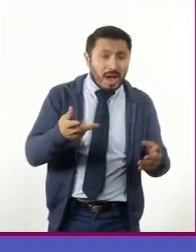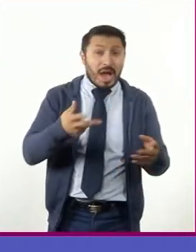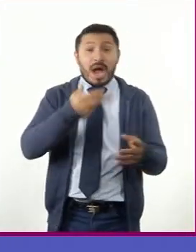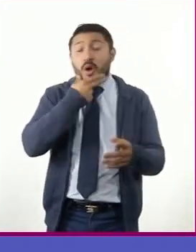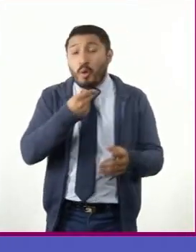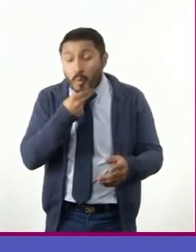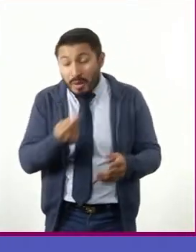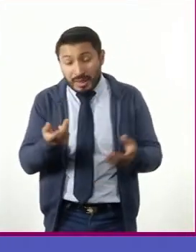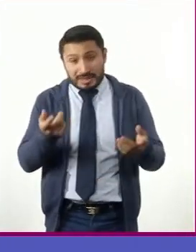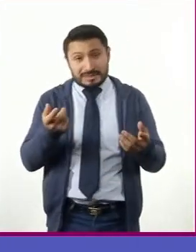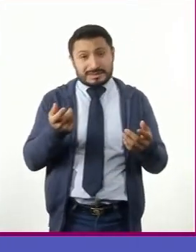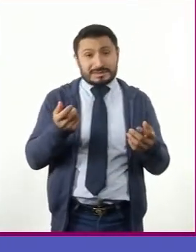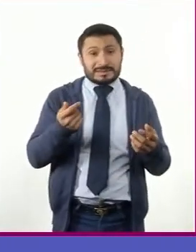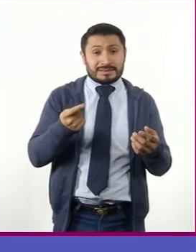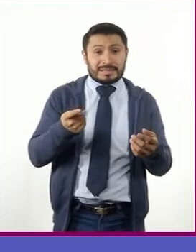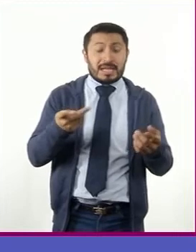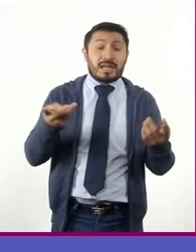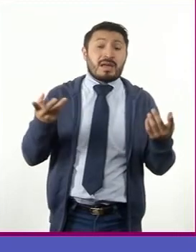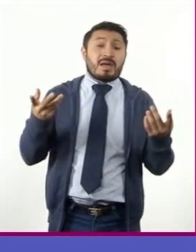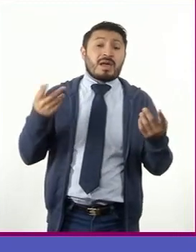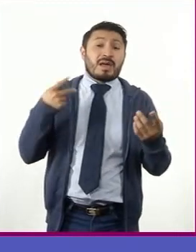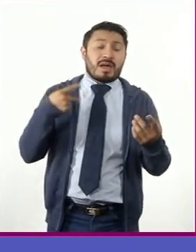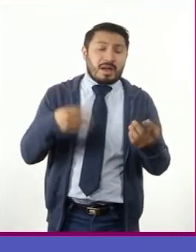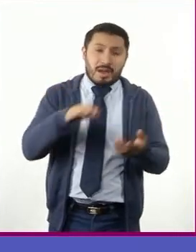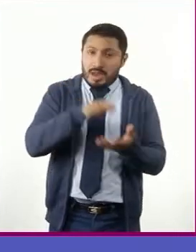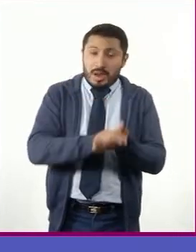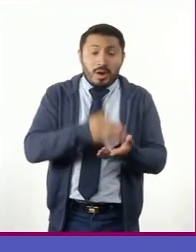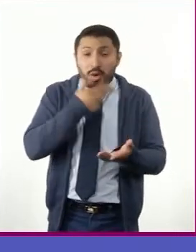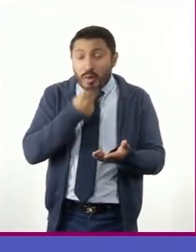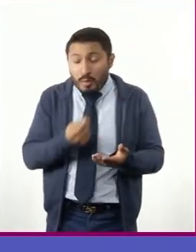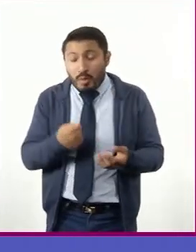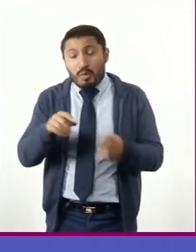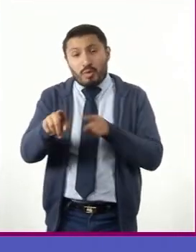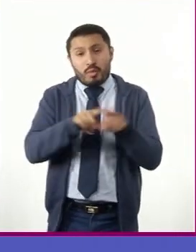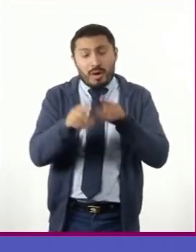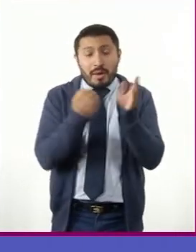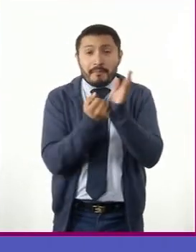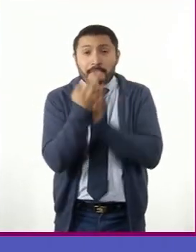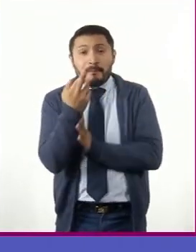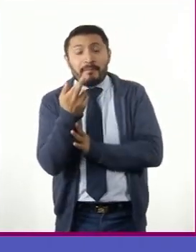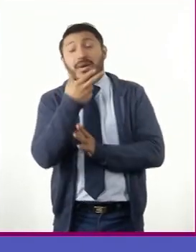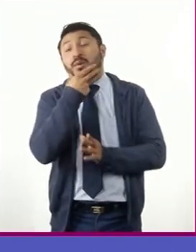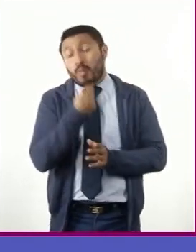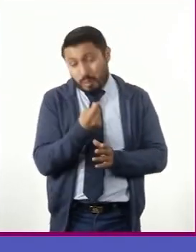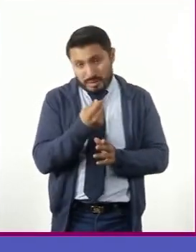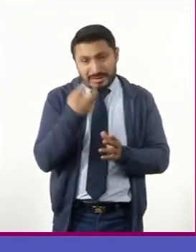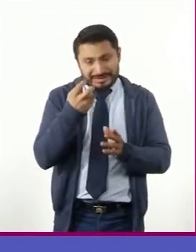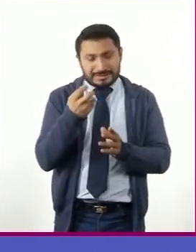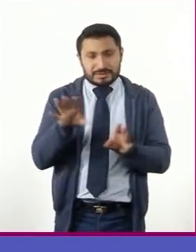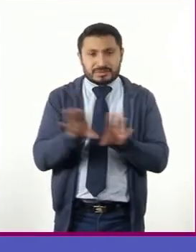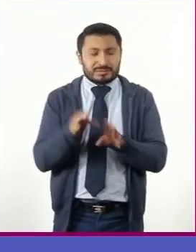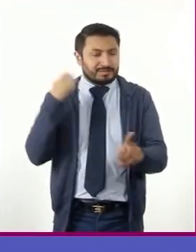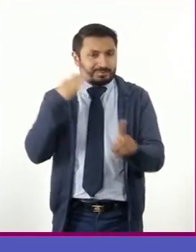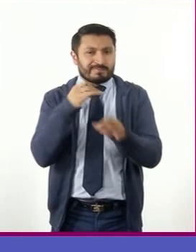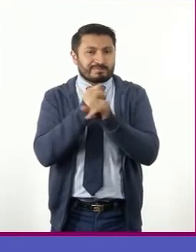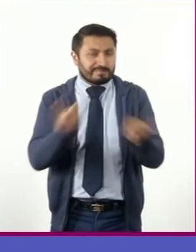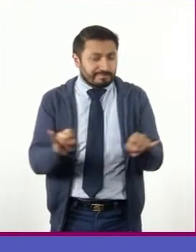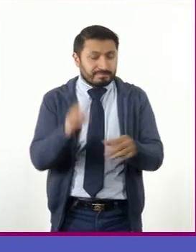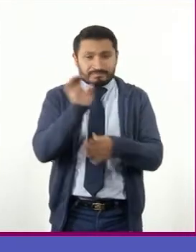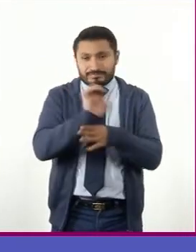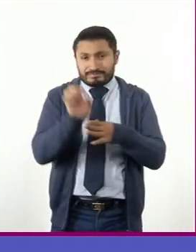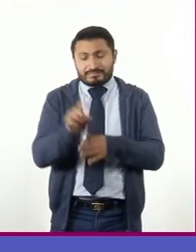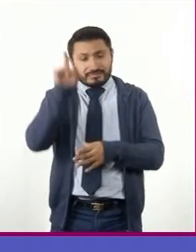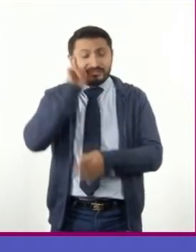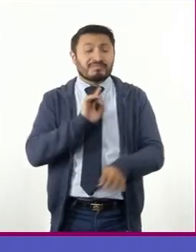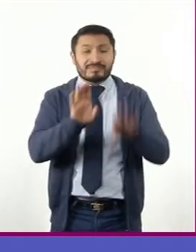el papá, de su marido o de sus hermanos mayores, hombres. De manera que entonces las mujeres a veces